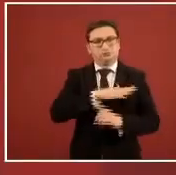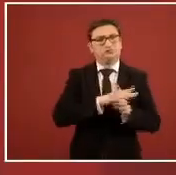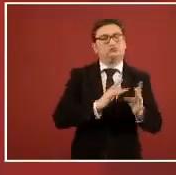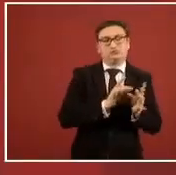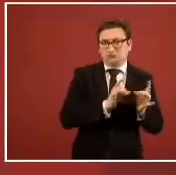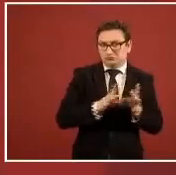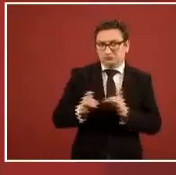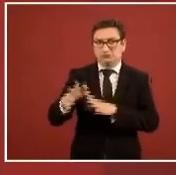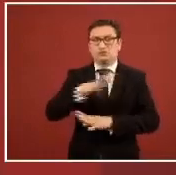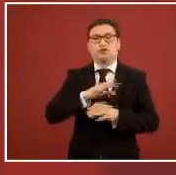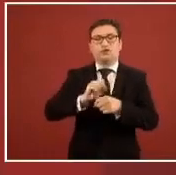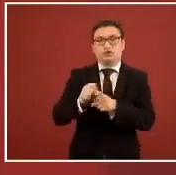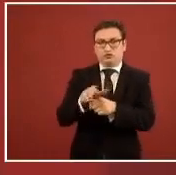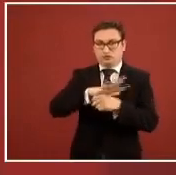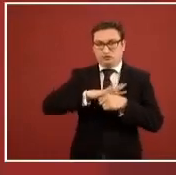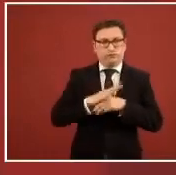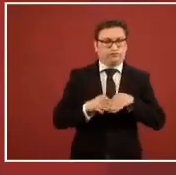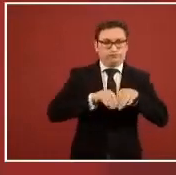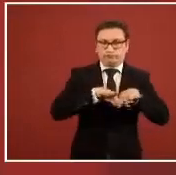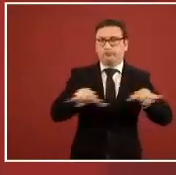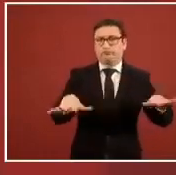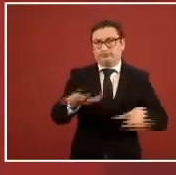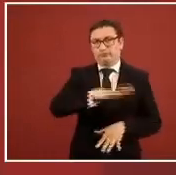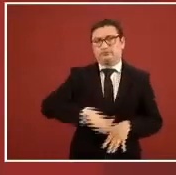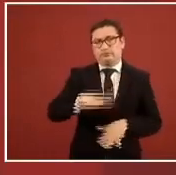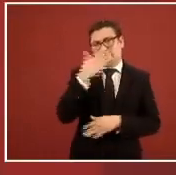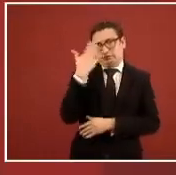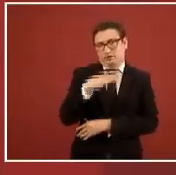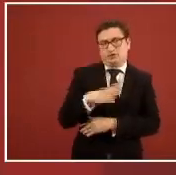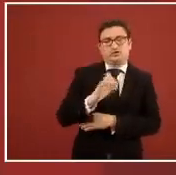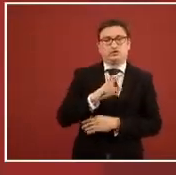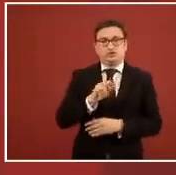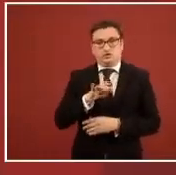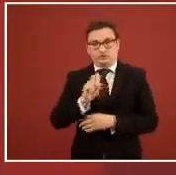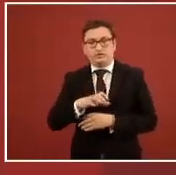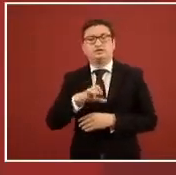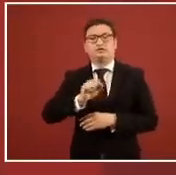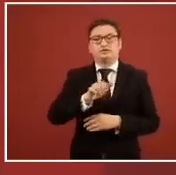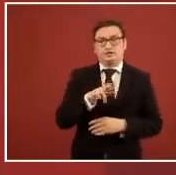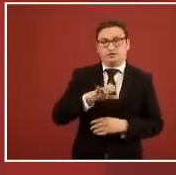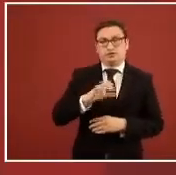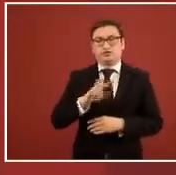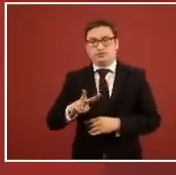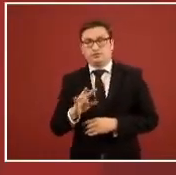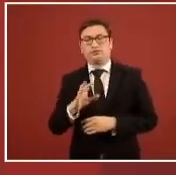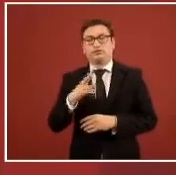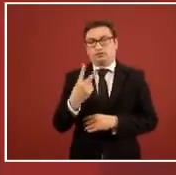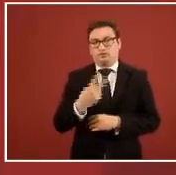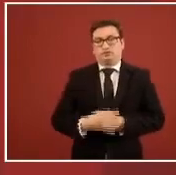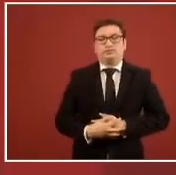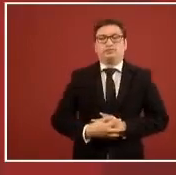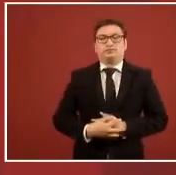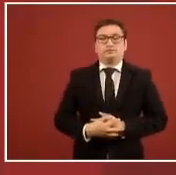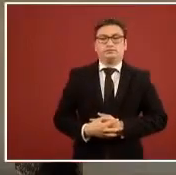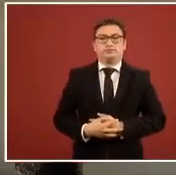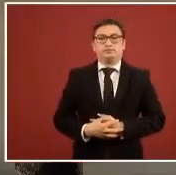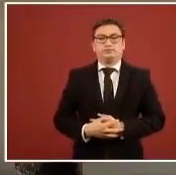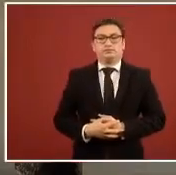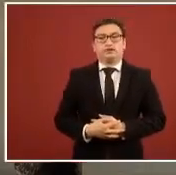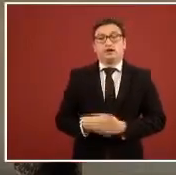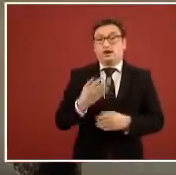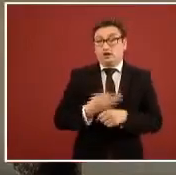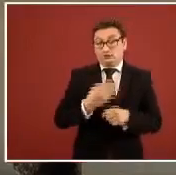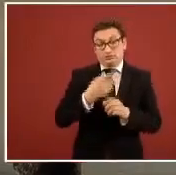pandemia del COVID, la enfermedad causada por el nuevo coronavirus SARS-CoV-2. Hoy vamos a dedicar